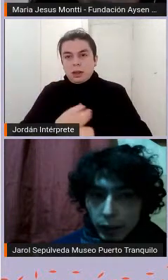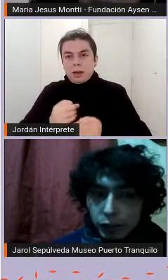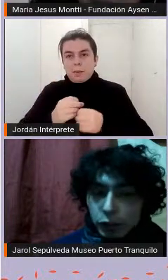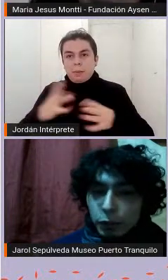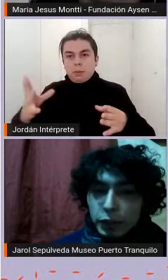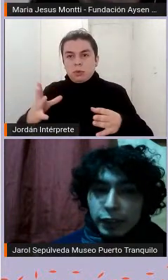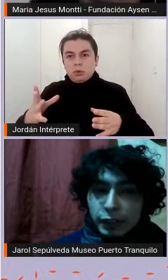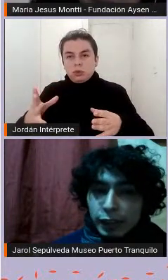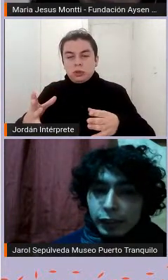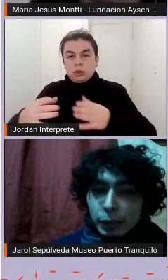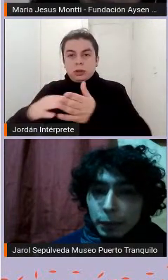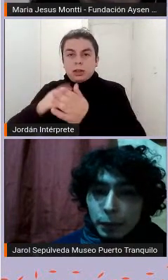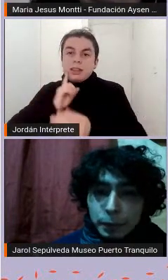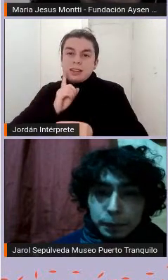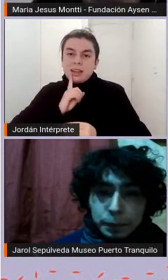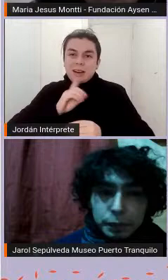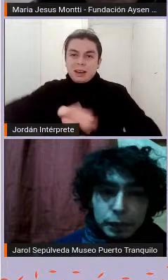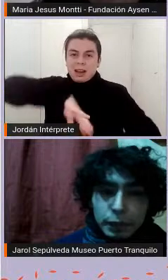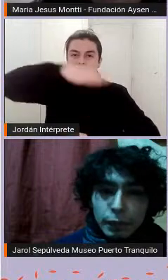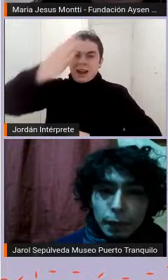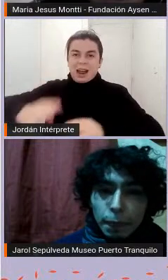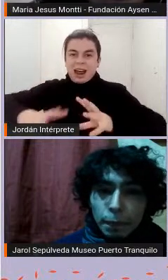la embarcación no podía acercarse más.